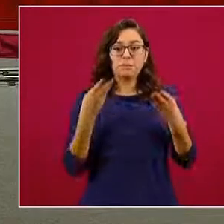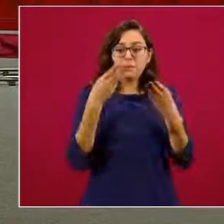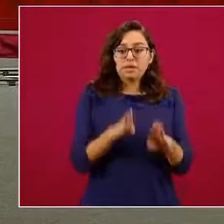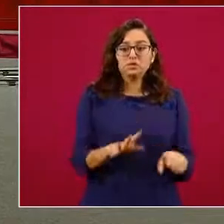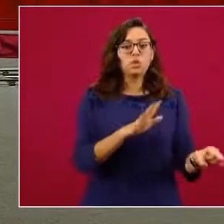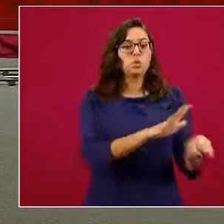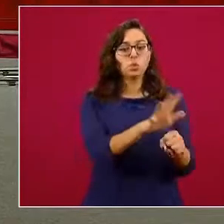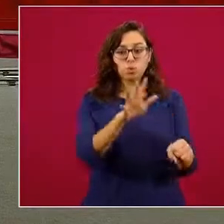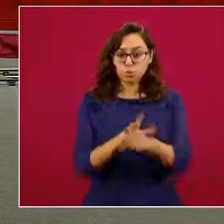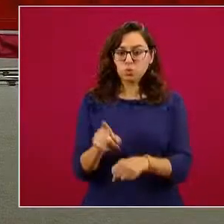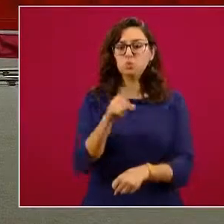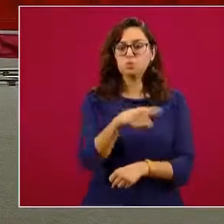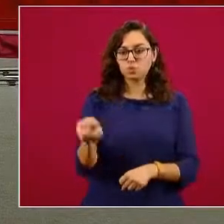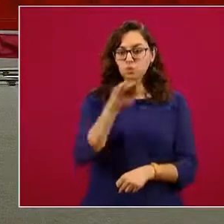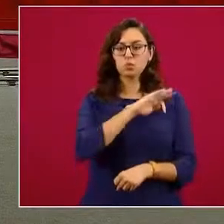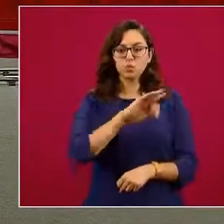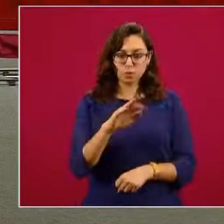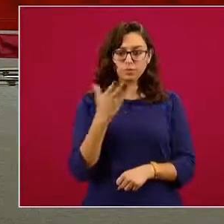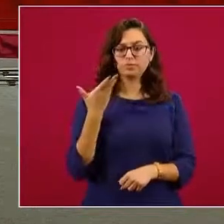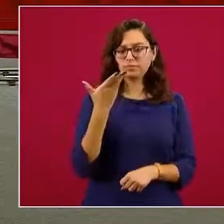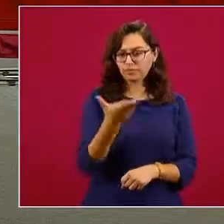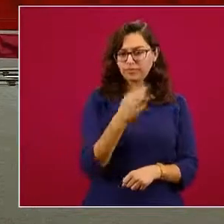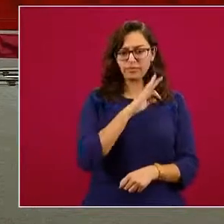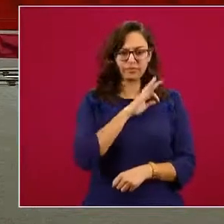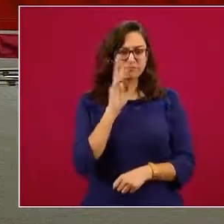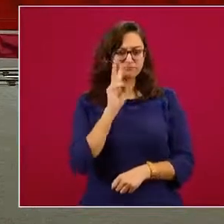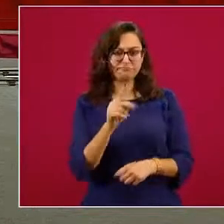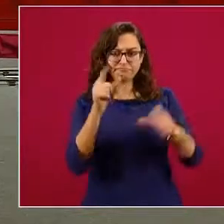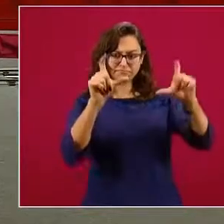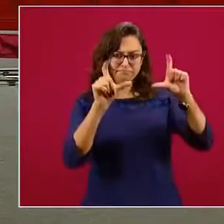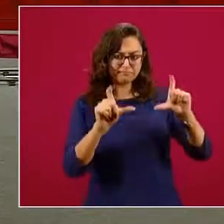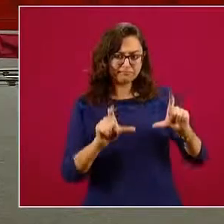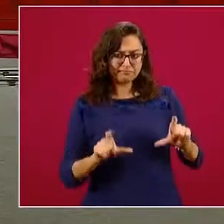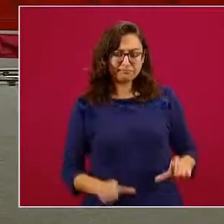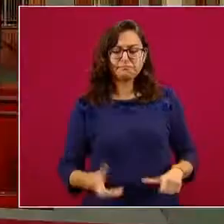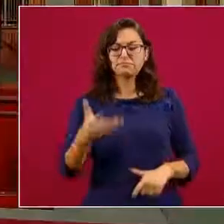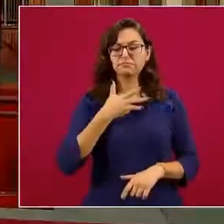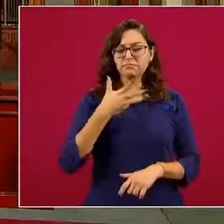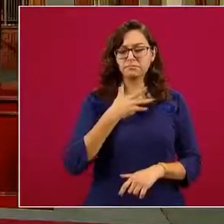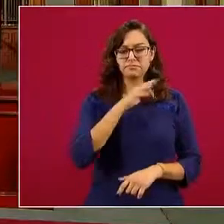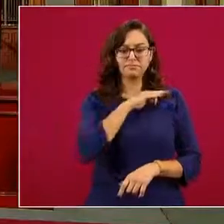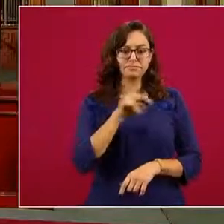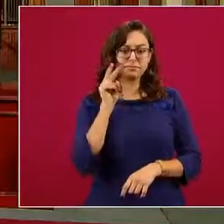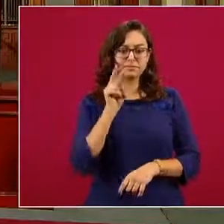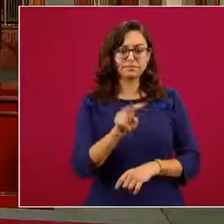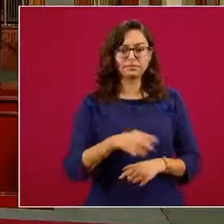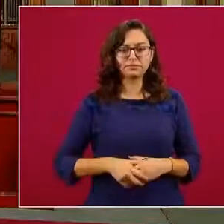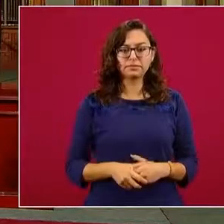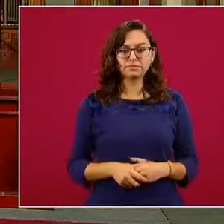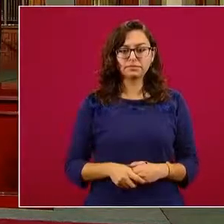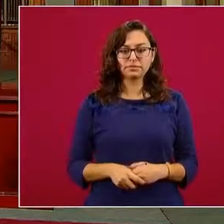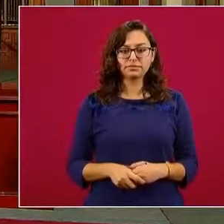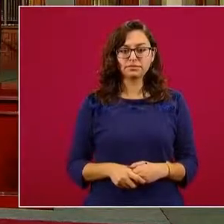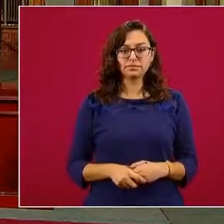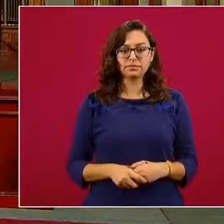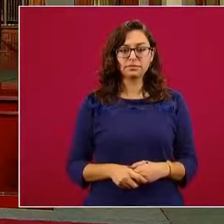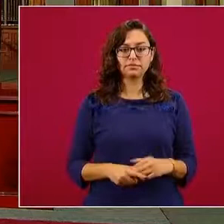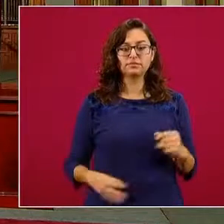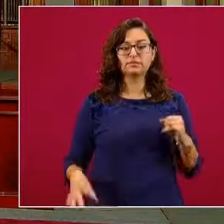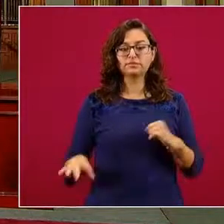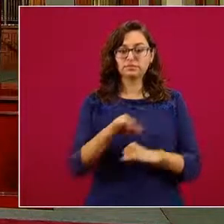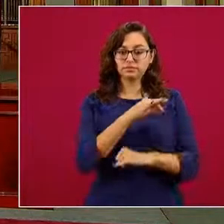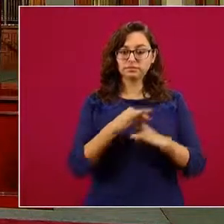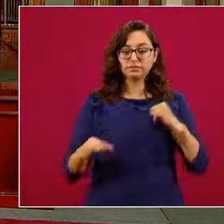acercar a solicitar estos están ahí abajo, se pueden ver. Y